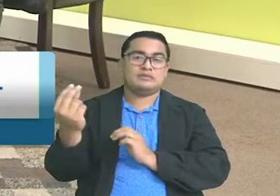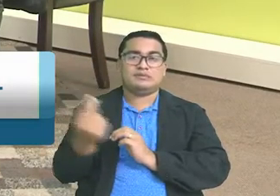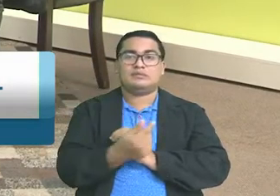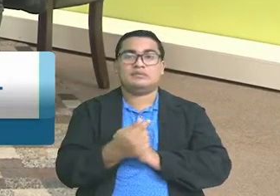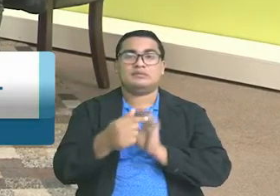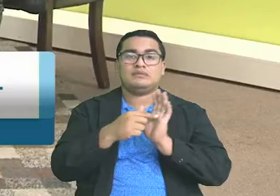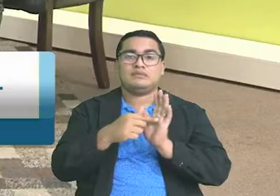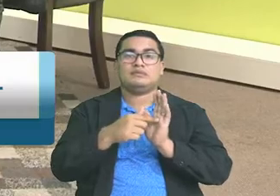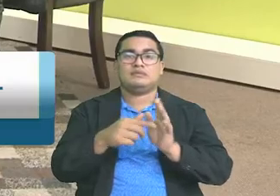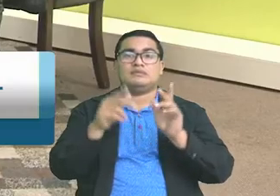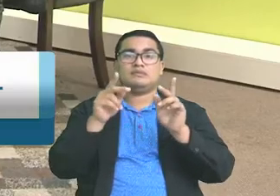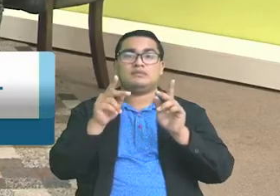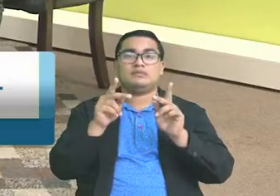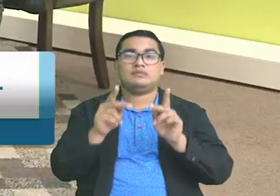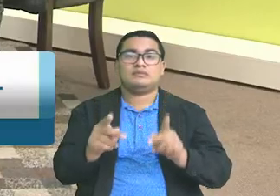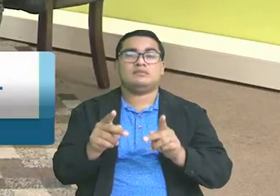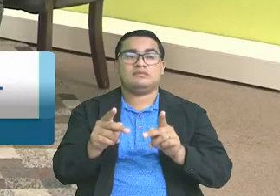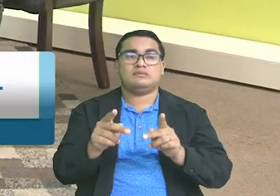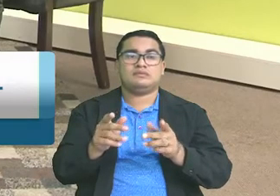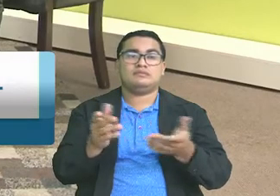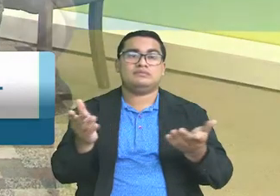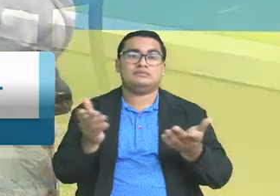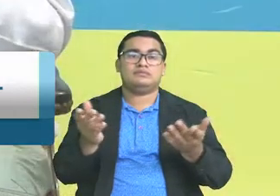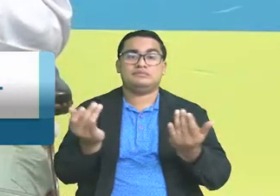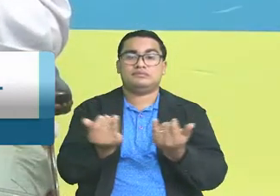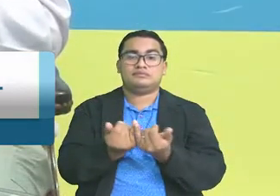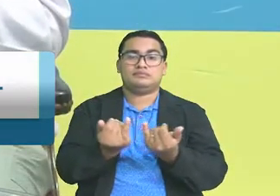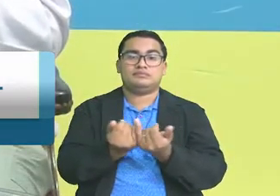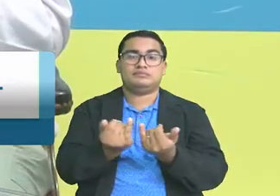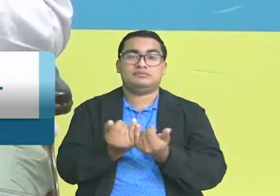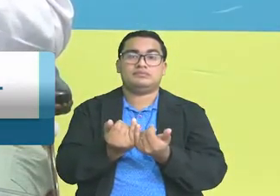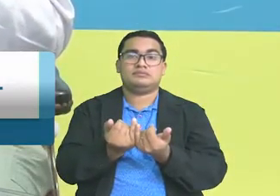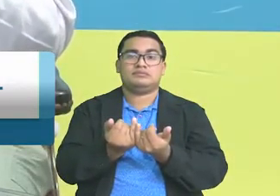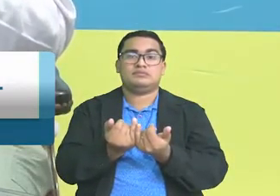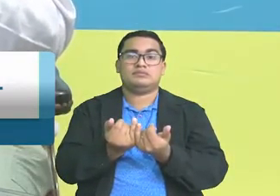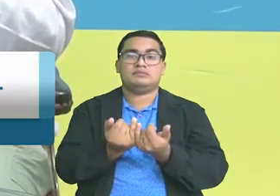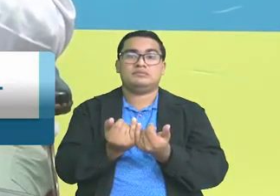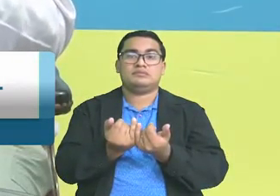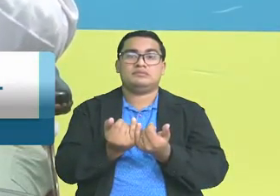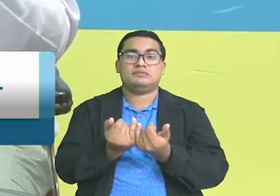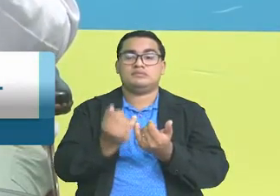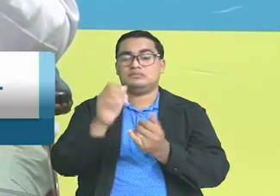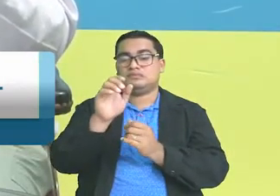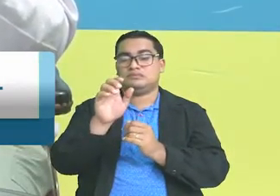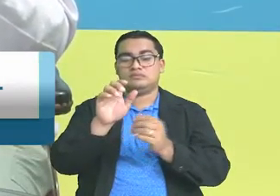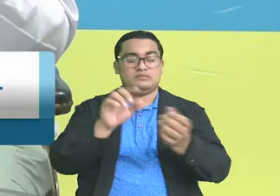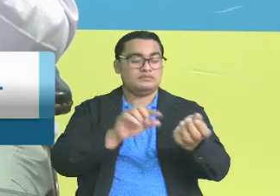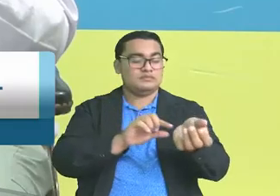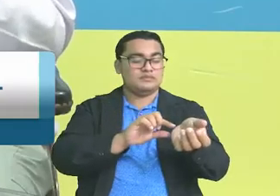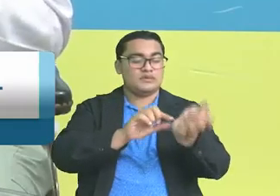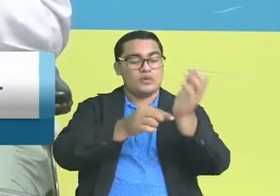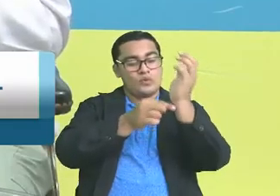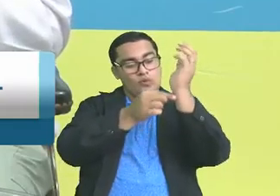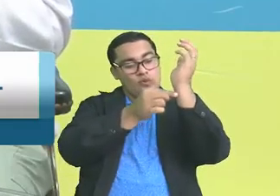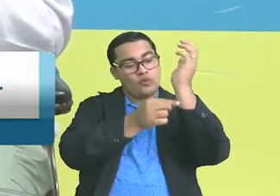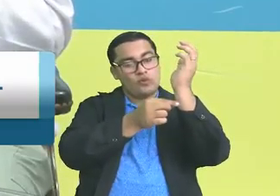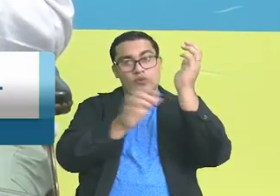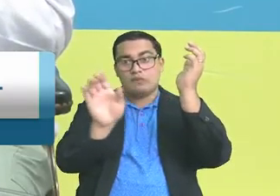el paciente va a empezar a experimentar los síntomas. Lo mismo sucede cuando se ocluye una arteria, que es la parte isquémica, es